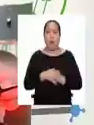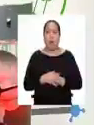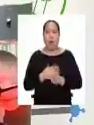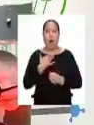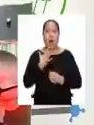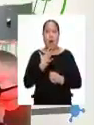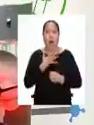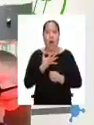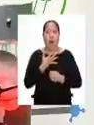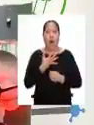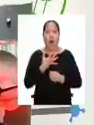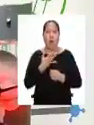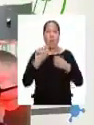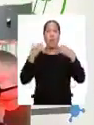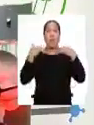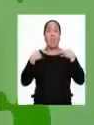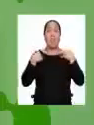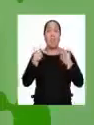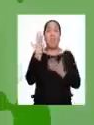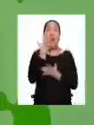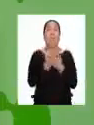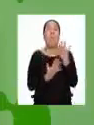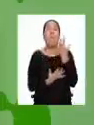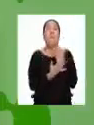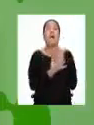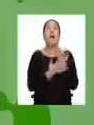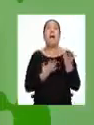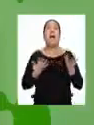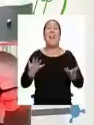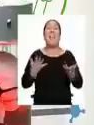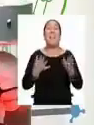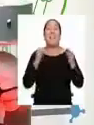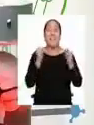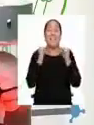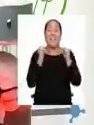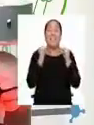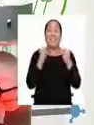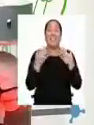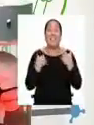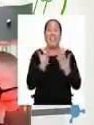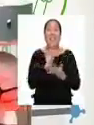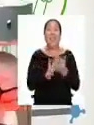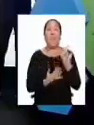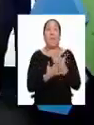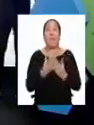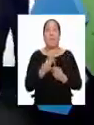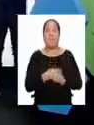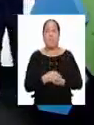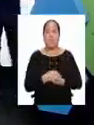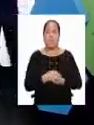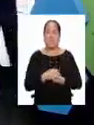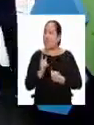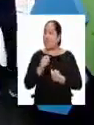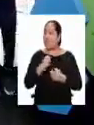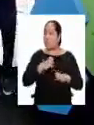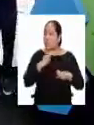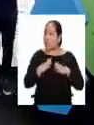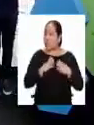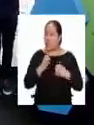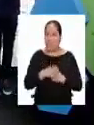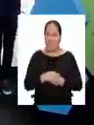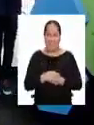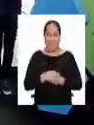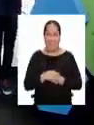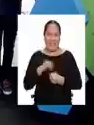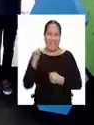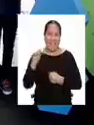Oh, tengo manos. Tengo manos. Ok. A ver, ya. No te emociones. Amigos de